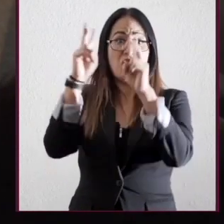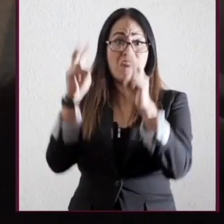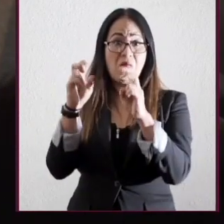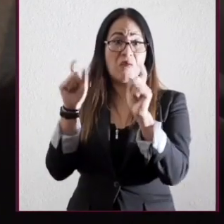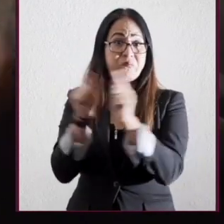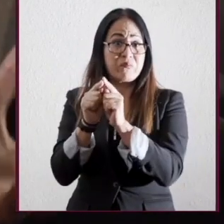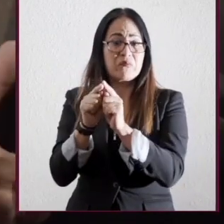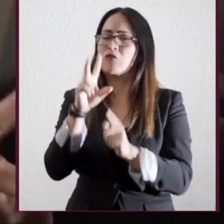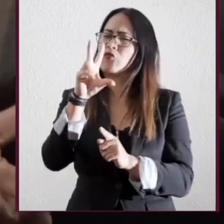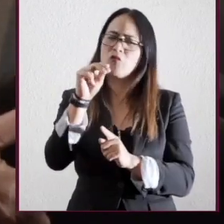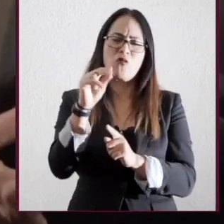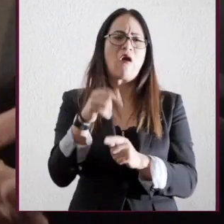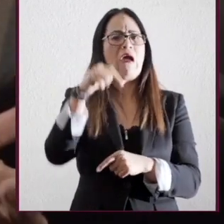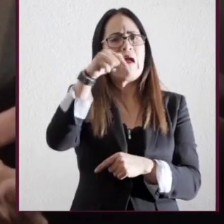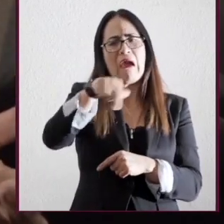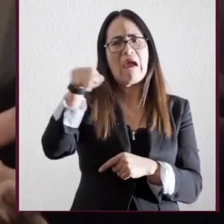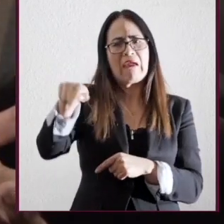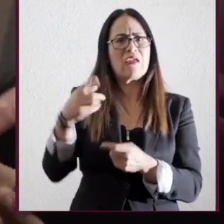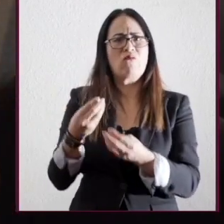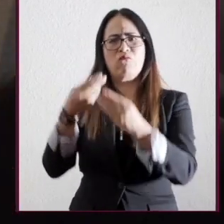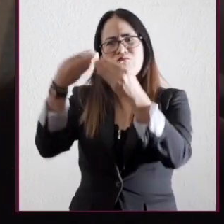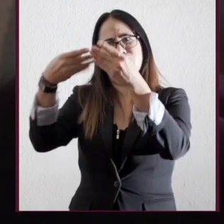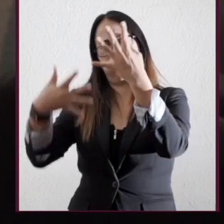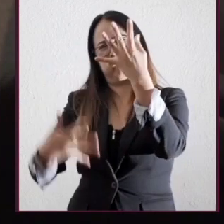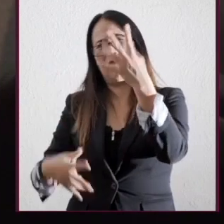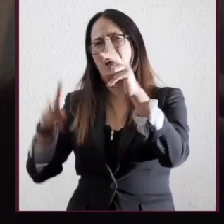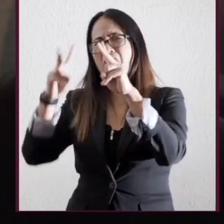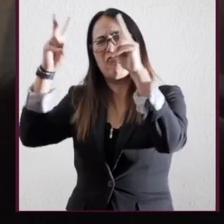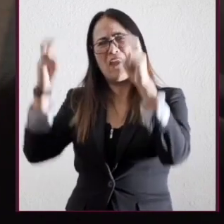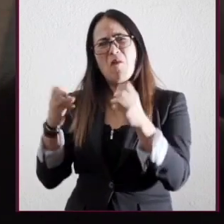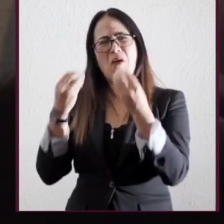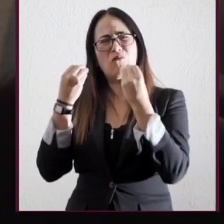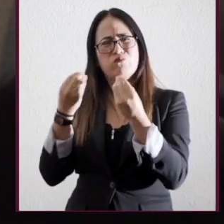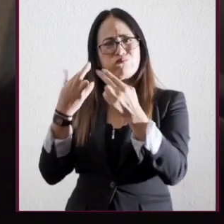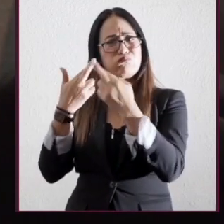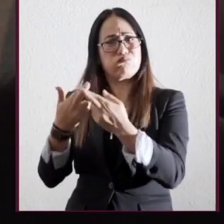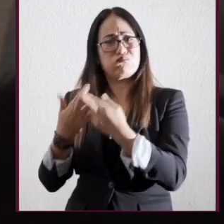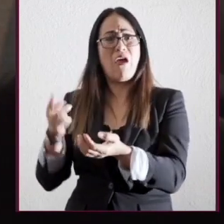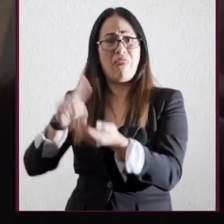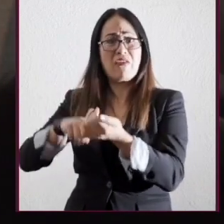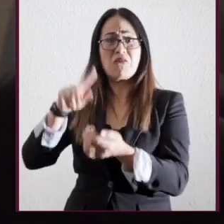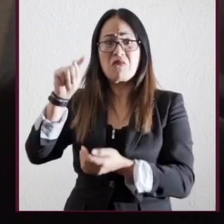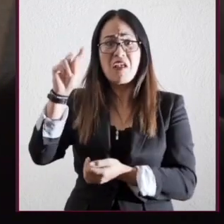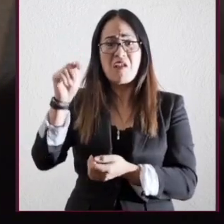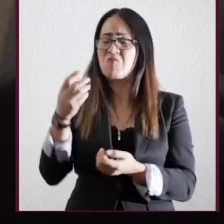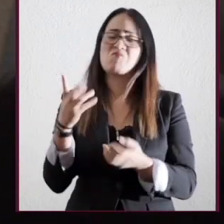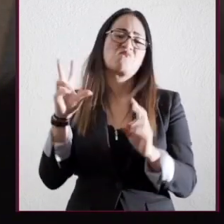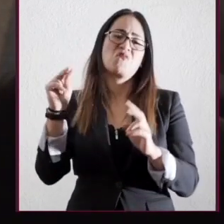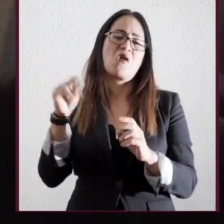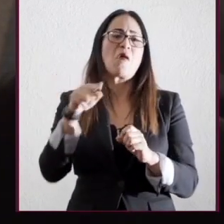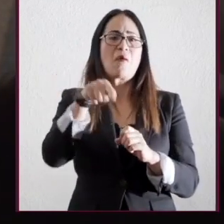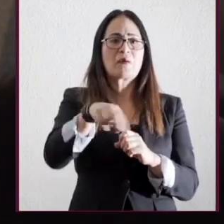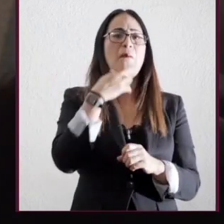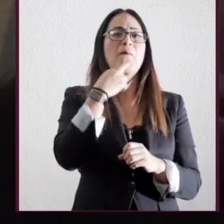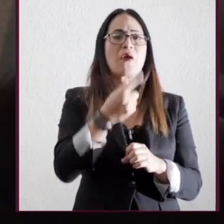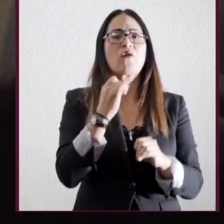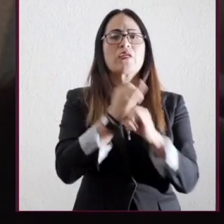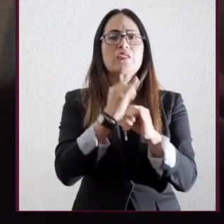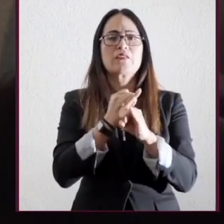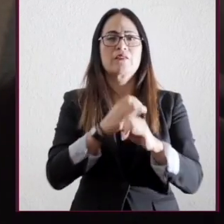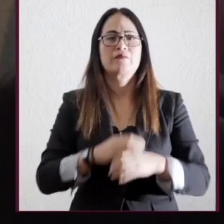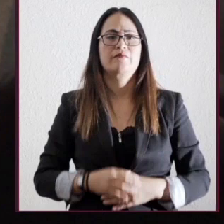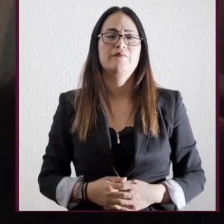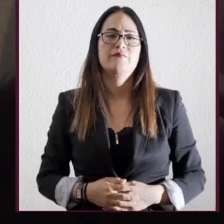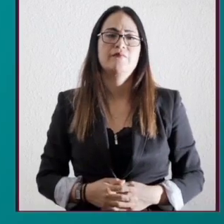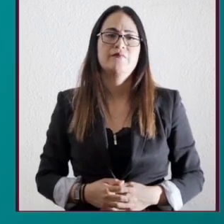No existe esta gran oferta de contenidos, no existe esta gran diversidad de contenidos y por eso los usuarios prefieren los medios